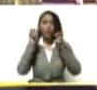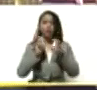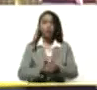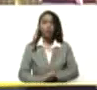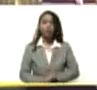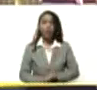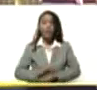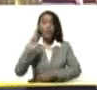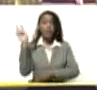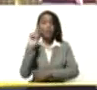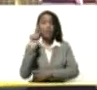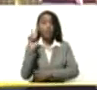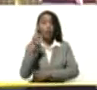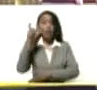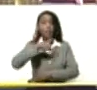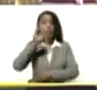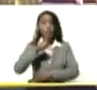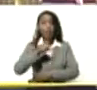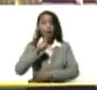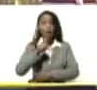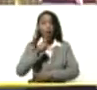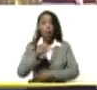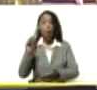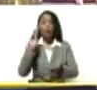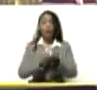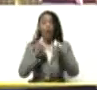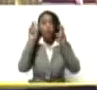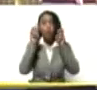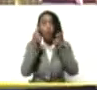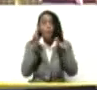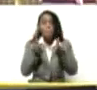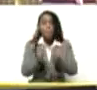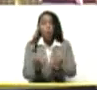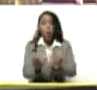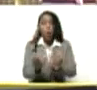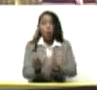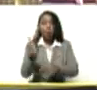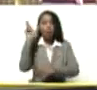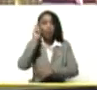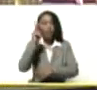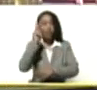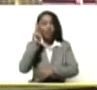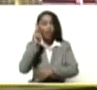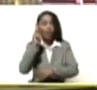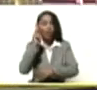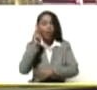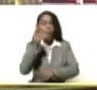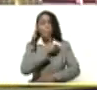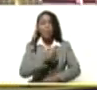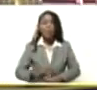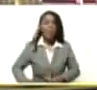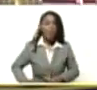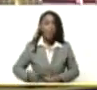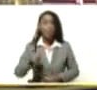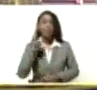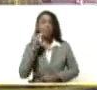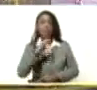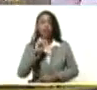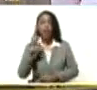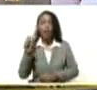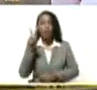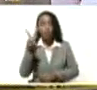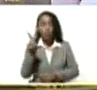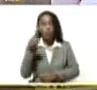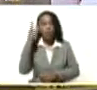Que Venezuela necesita un renacimiento. Profesor Pedro Calzadilla, usted que es teórico del renacimiento,